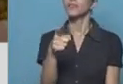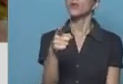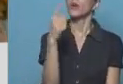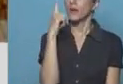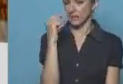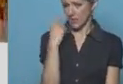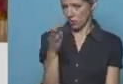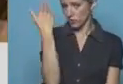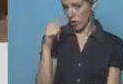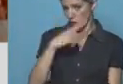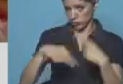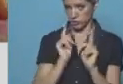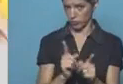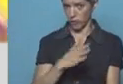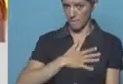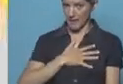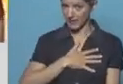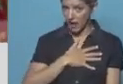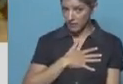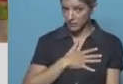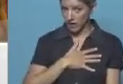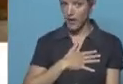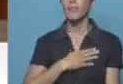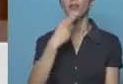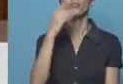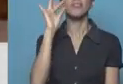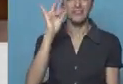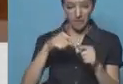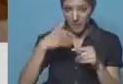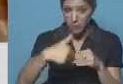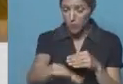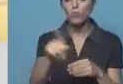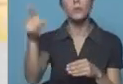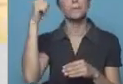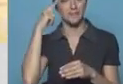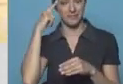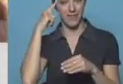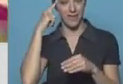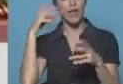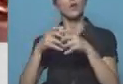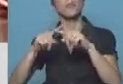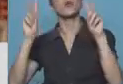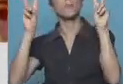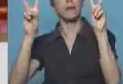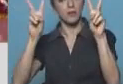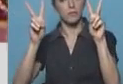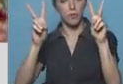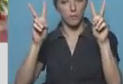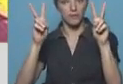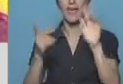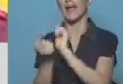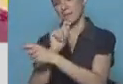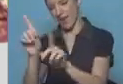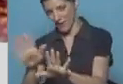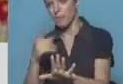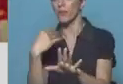seguir militando a partir del 11 de diciembre, va a empezar a militar. ¿Cree que el peronismo a partir de la última elección tiene que modificarse? Por no decir cambiar, pero ¿tiene